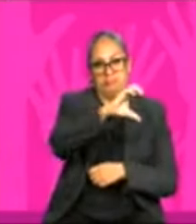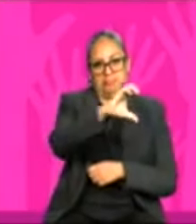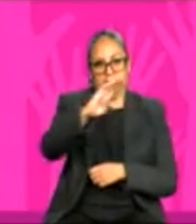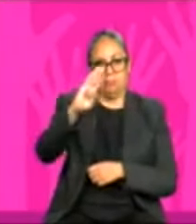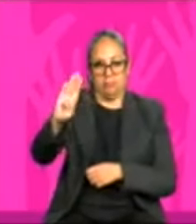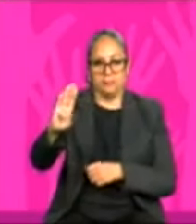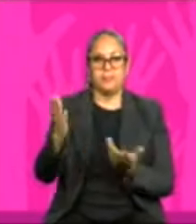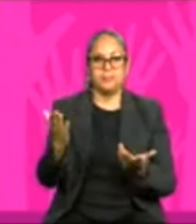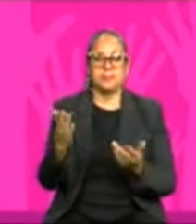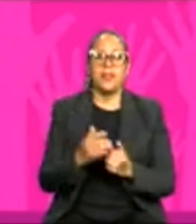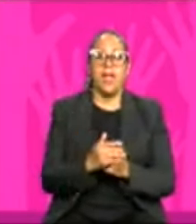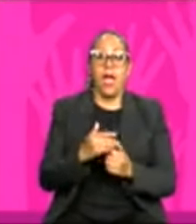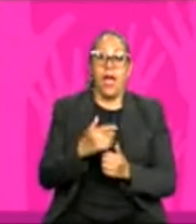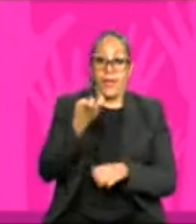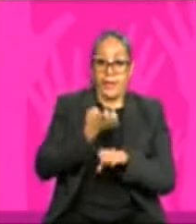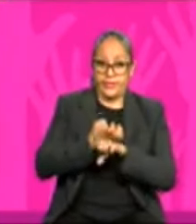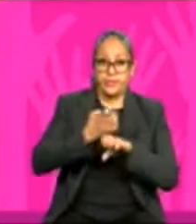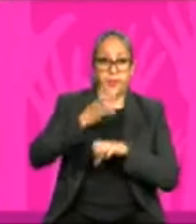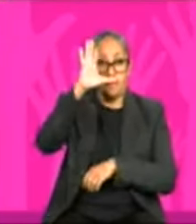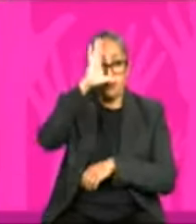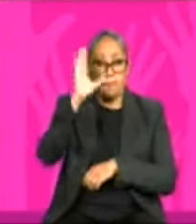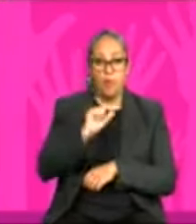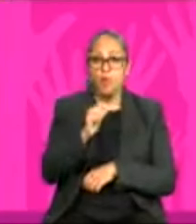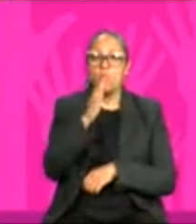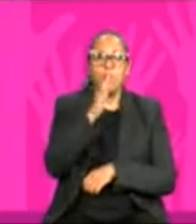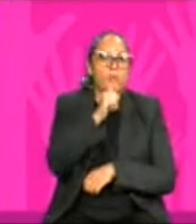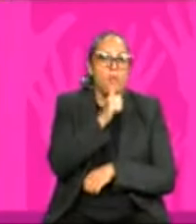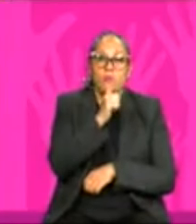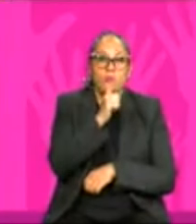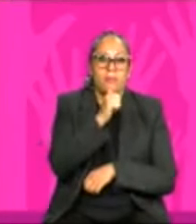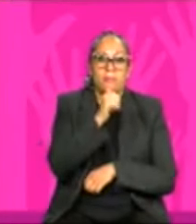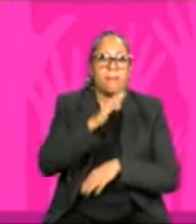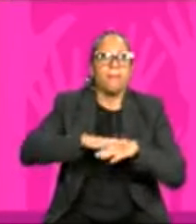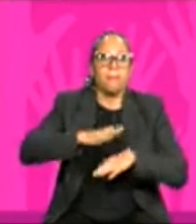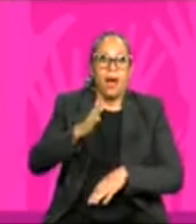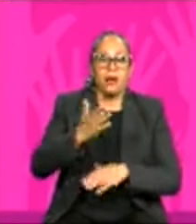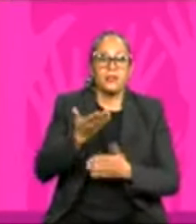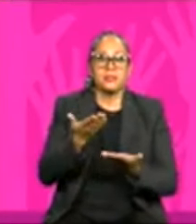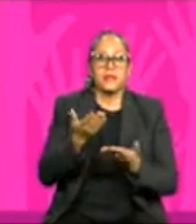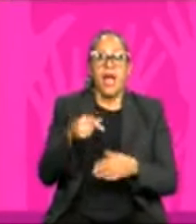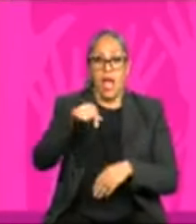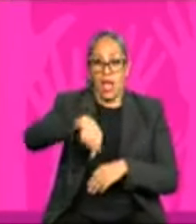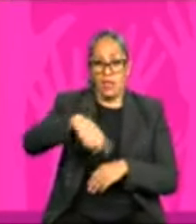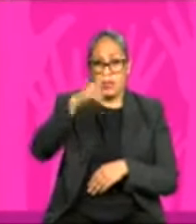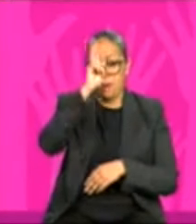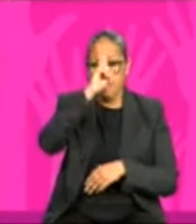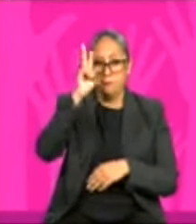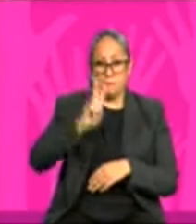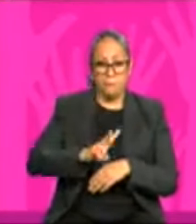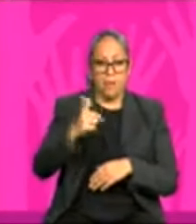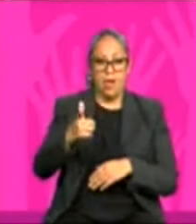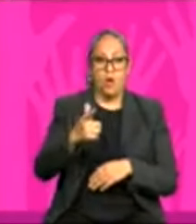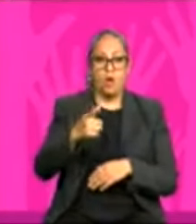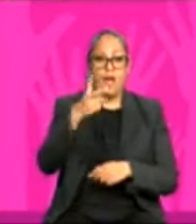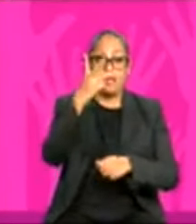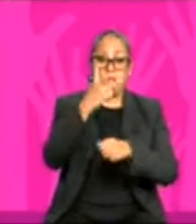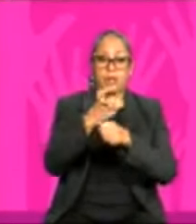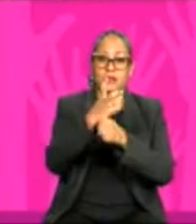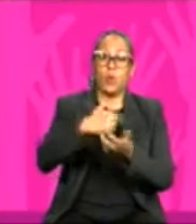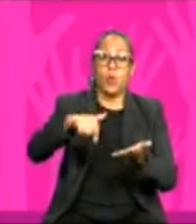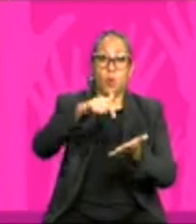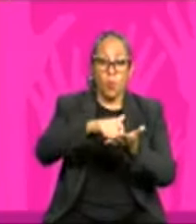candidata. Morelos ya no aguanta más. Tenemos los peores índices del país en materia de seguridad. Morelos es el tercer lugar